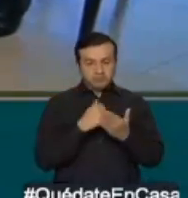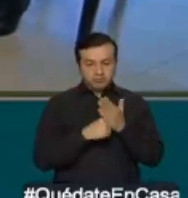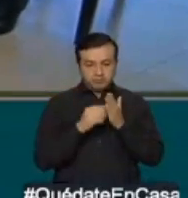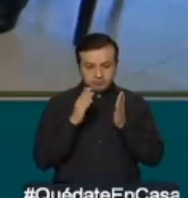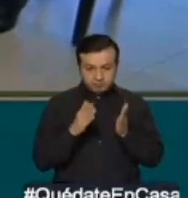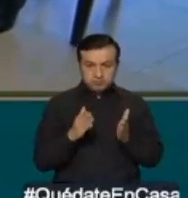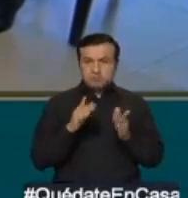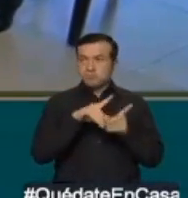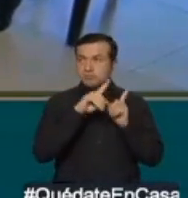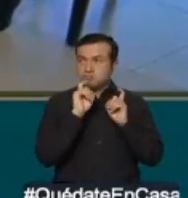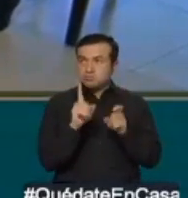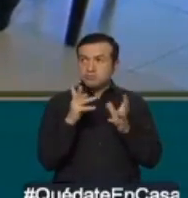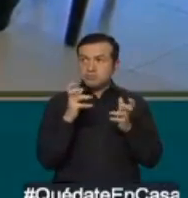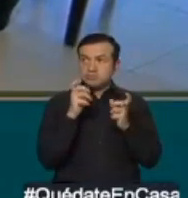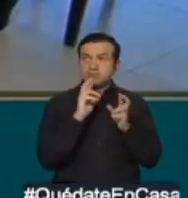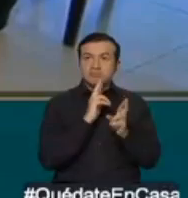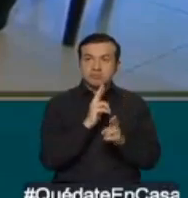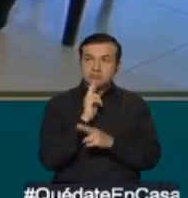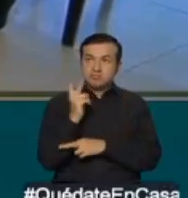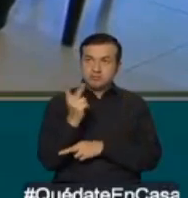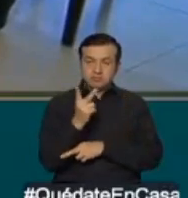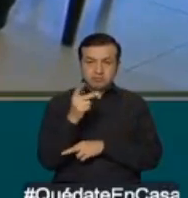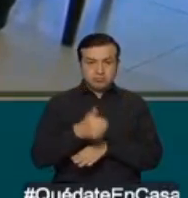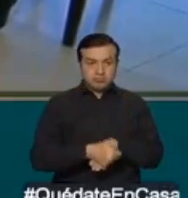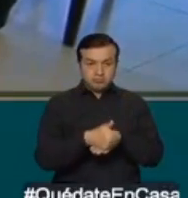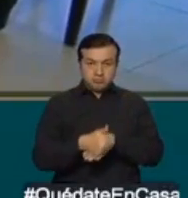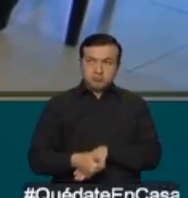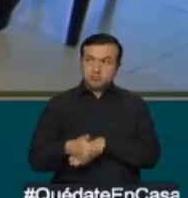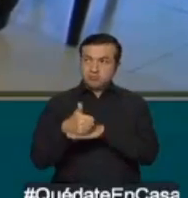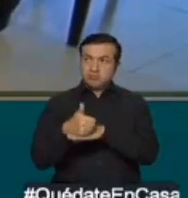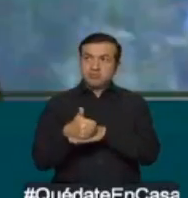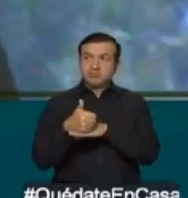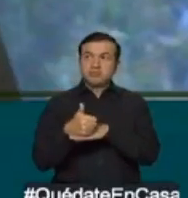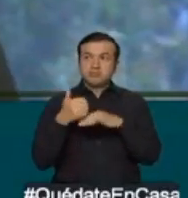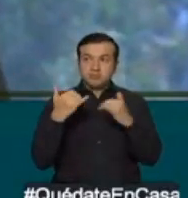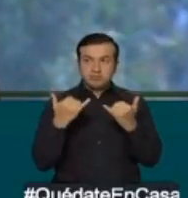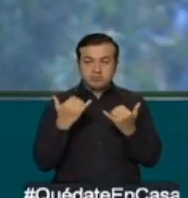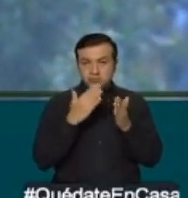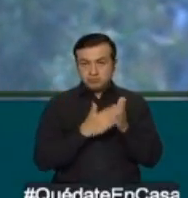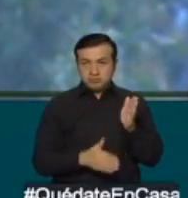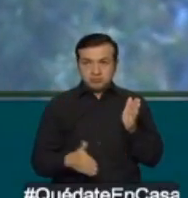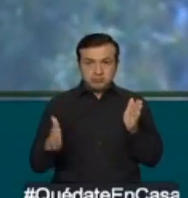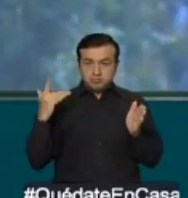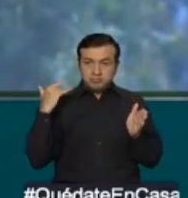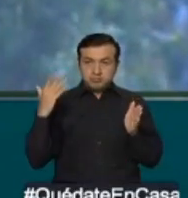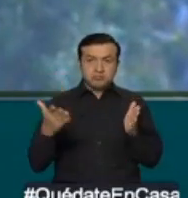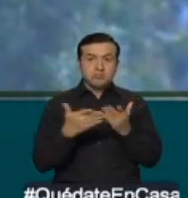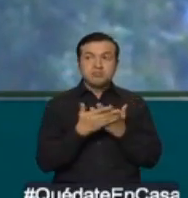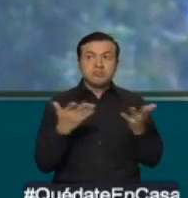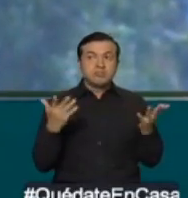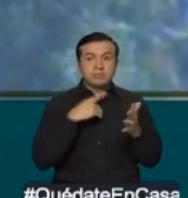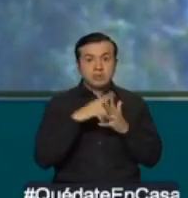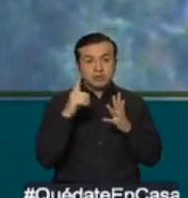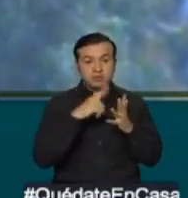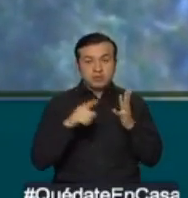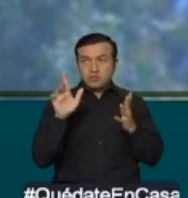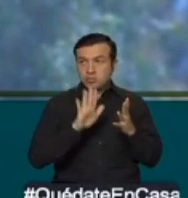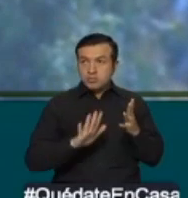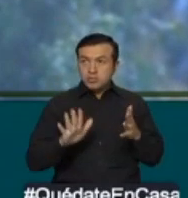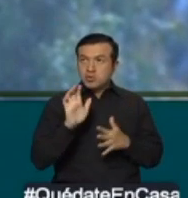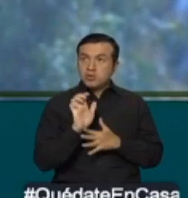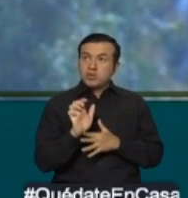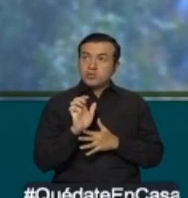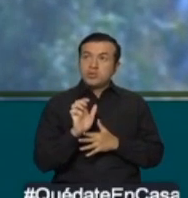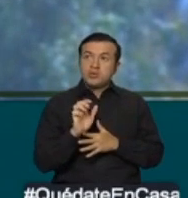este es una inquietud que quisiera que respondan las dos autoridades frente a lo que ha ocurrido en el transcurso de las últimas horas en distintos puntos del país